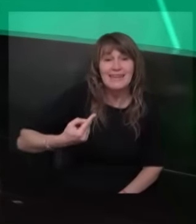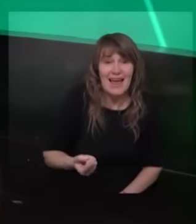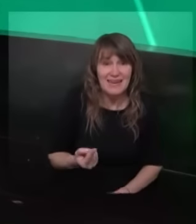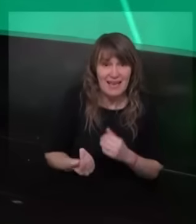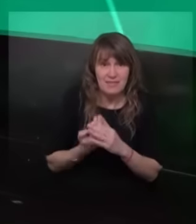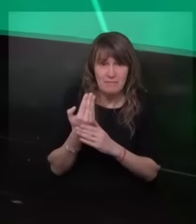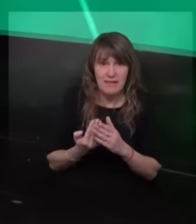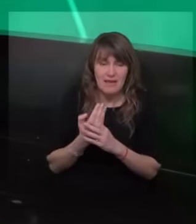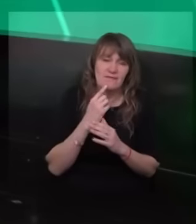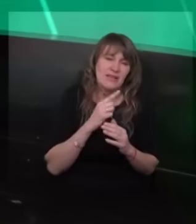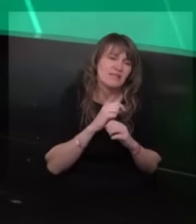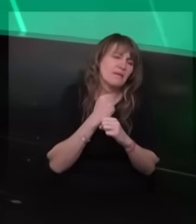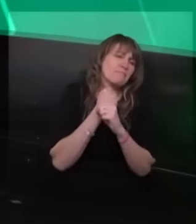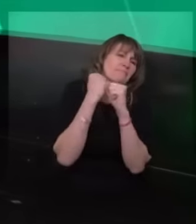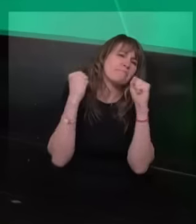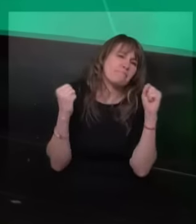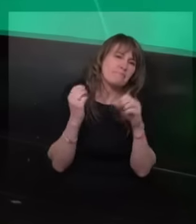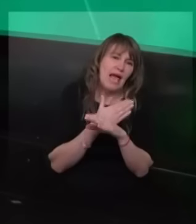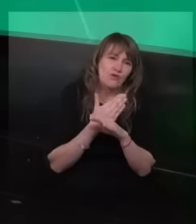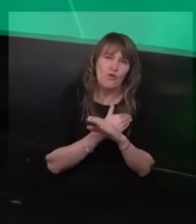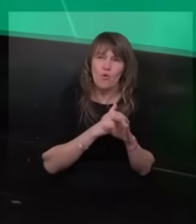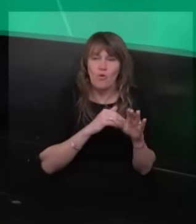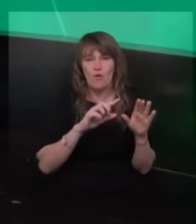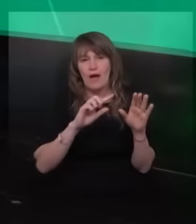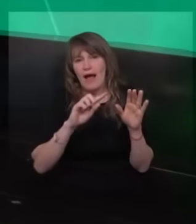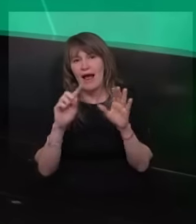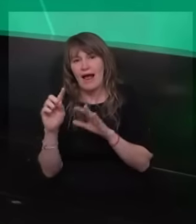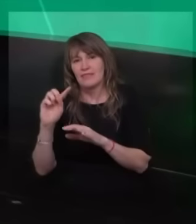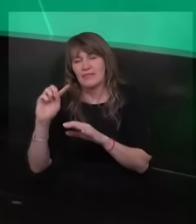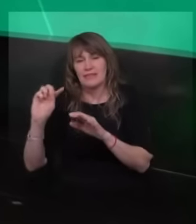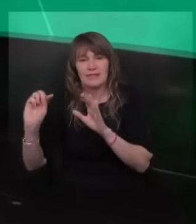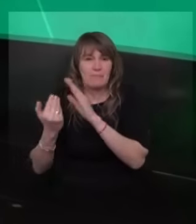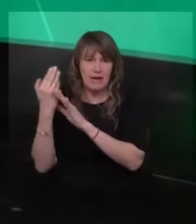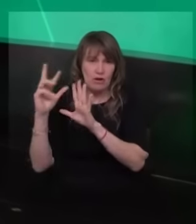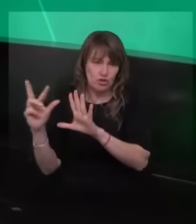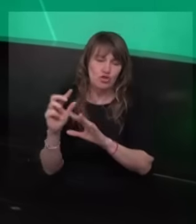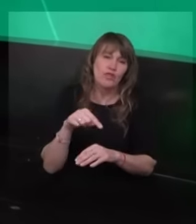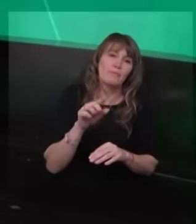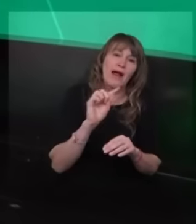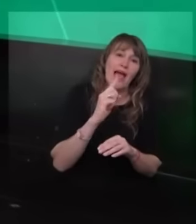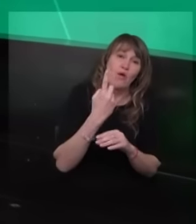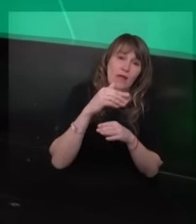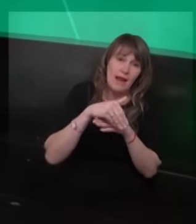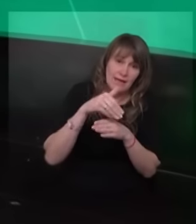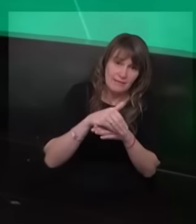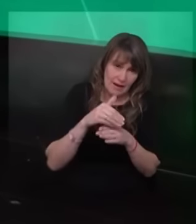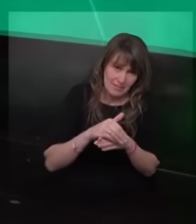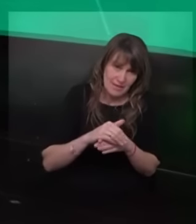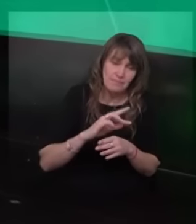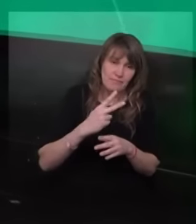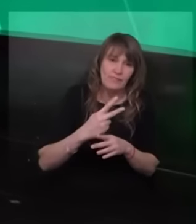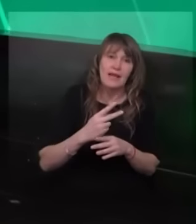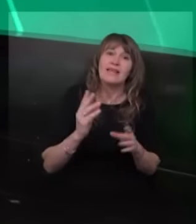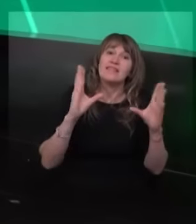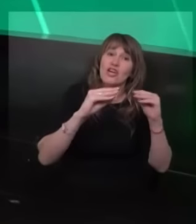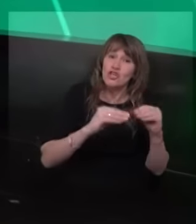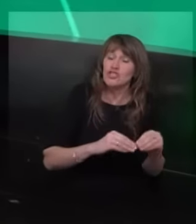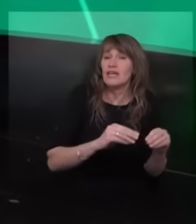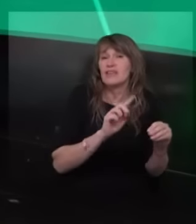tempranito 8 de la mañana mbd noticias primera edición a las 13 horas la segunda edición ya estará al aire y nosotros estaremos con Natalia a las